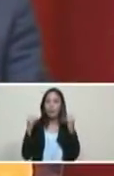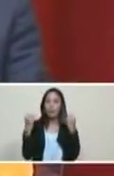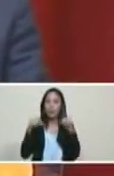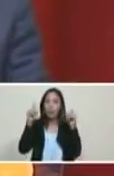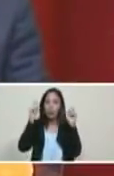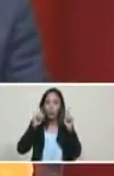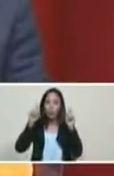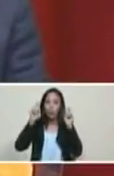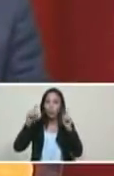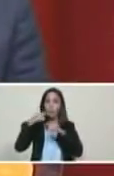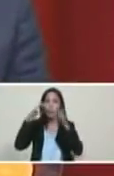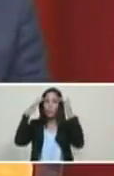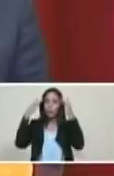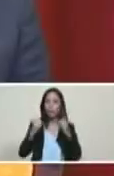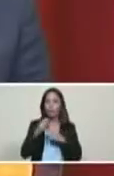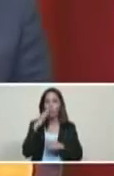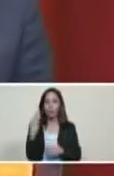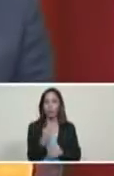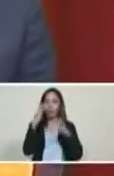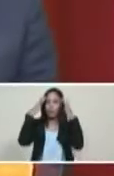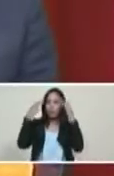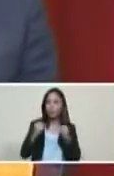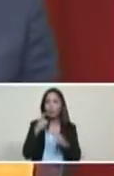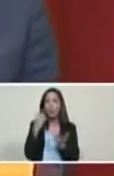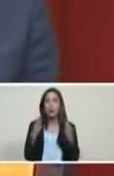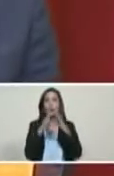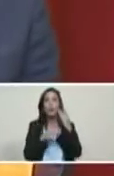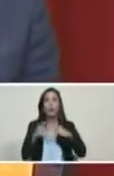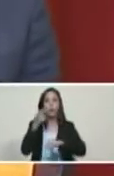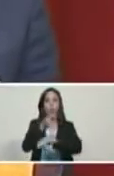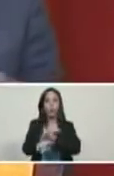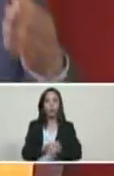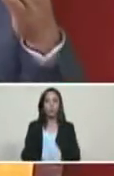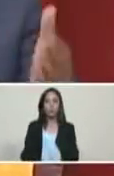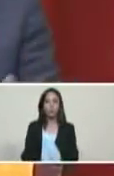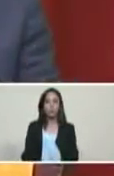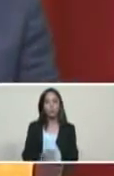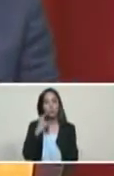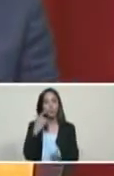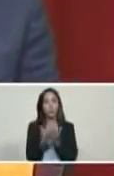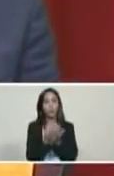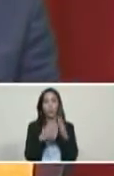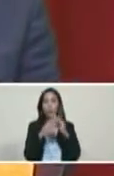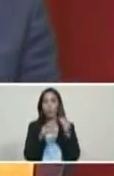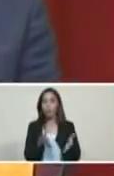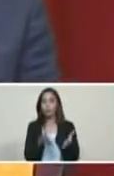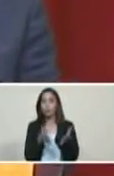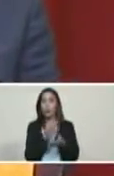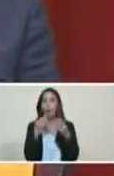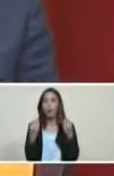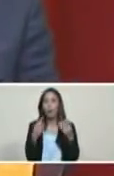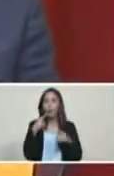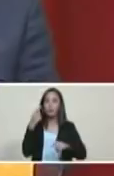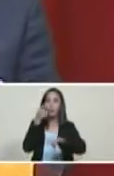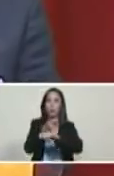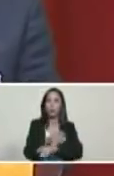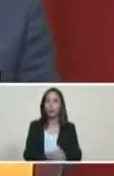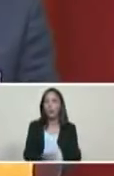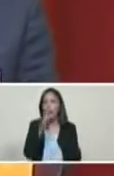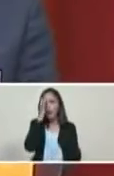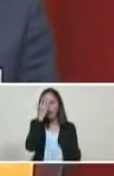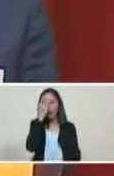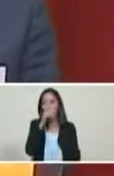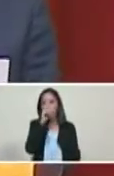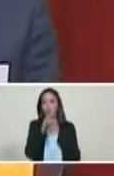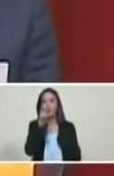formar profesionales para la educación media. Y fíjense todo lo que hemos logrado. En febrero del